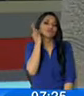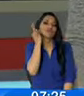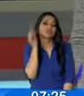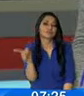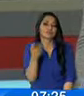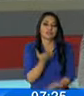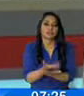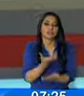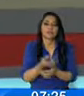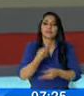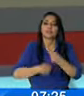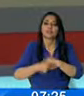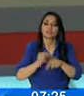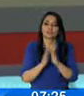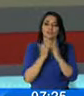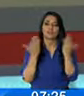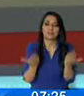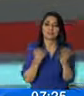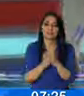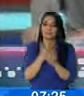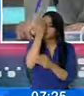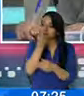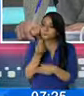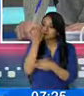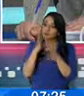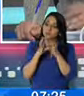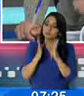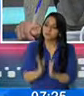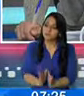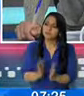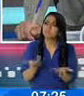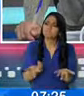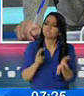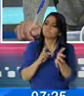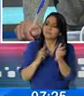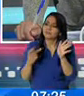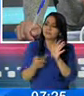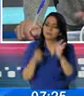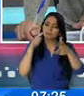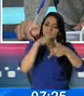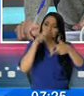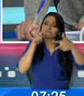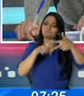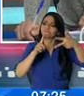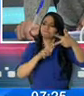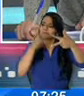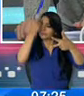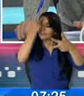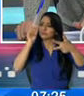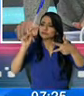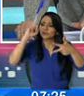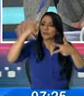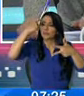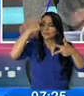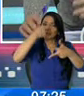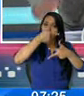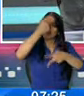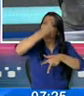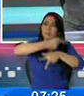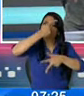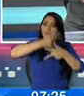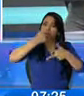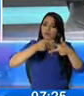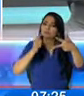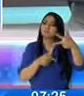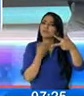economía y nego de diario el comercio Moni Cómo estás Muy buenos días qué implican las medidas de austeridad anunciadas por el gobierno Y a cuánto